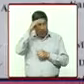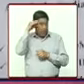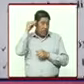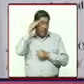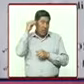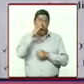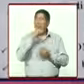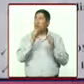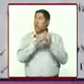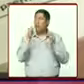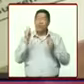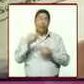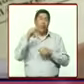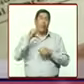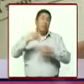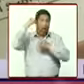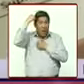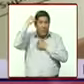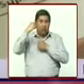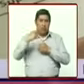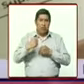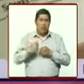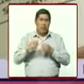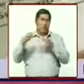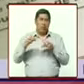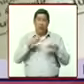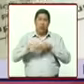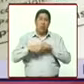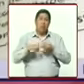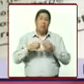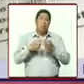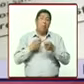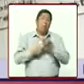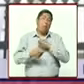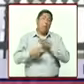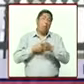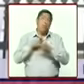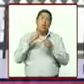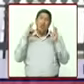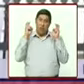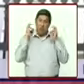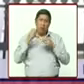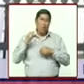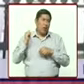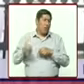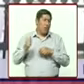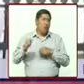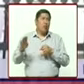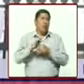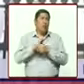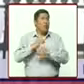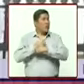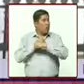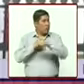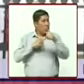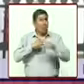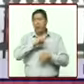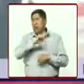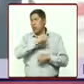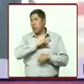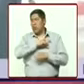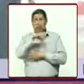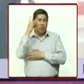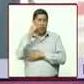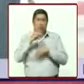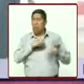y con el movimiento al socialismo y obviamente la repartija que existe del órgano judicial del Ministerio Público y de la Policía Boliviana que